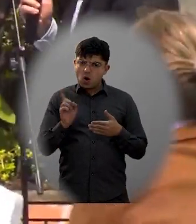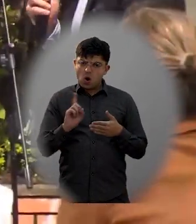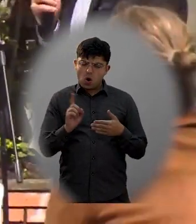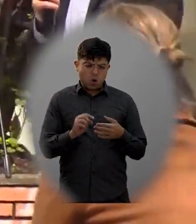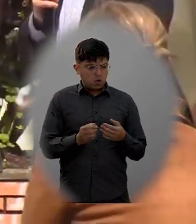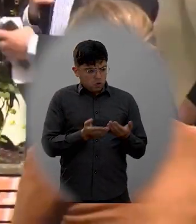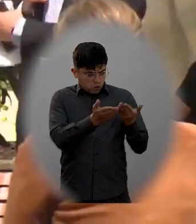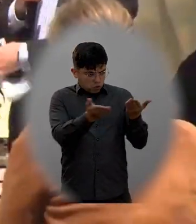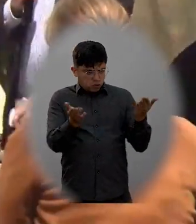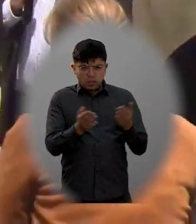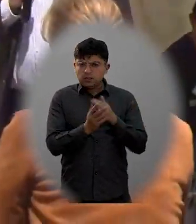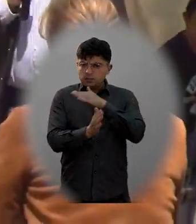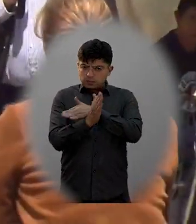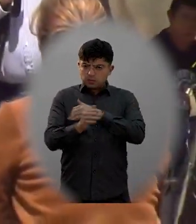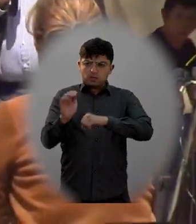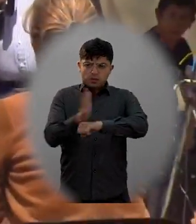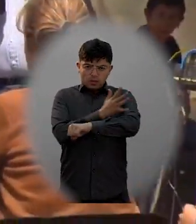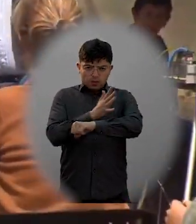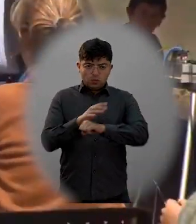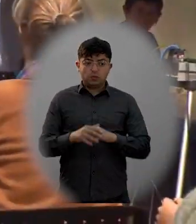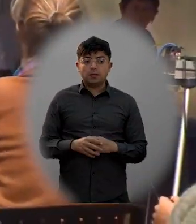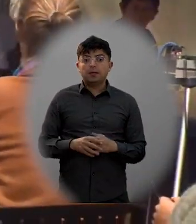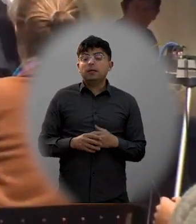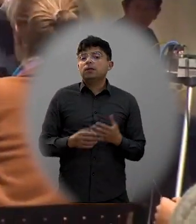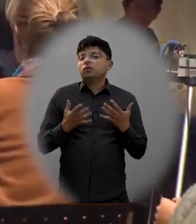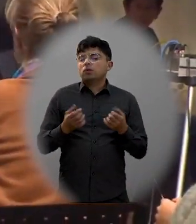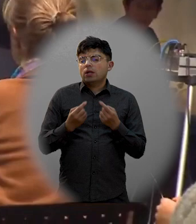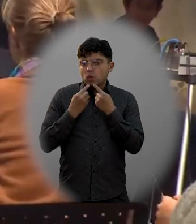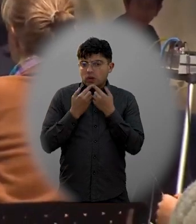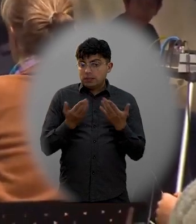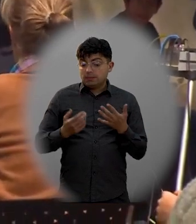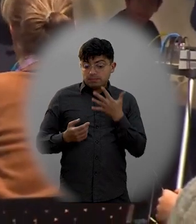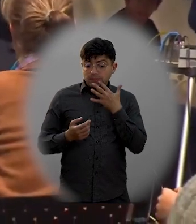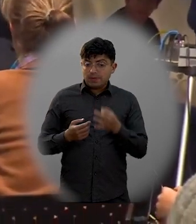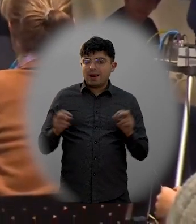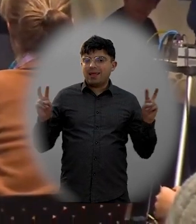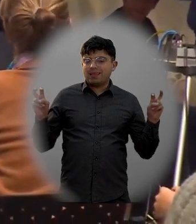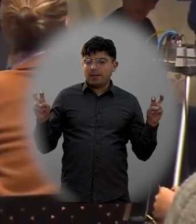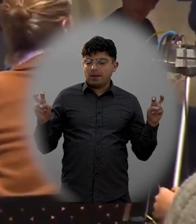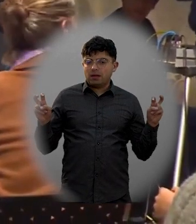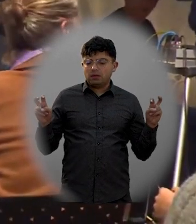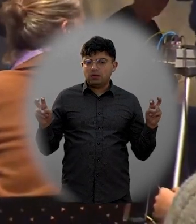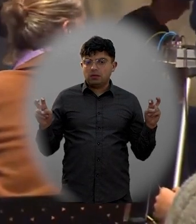y sigue la música además. No, solo quiero decirles que de verdad este tema